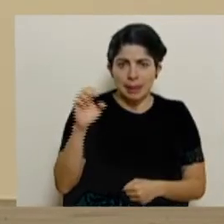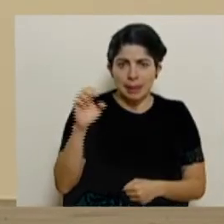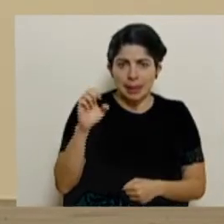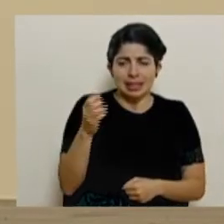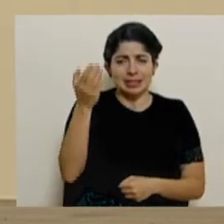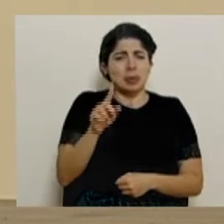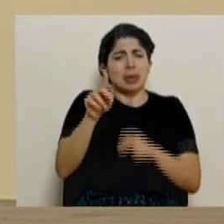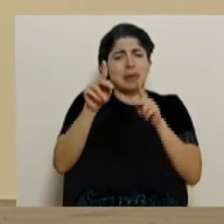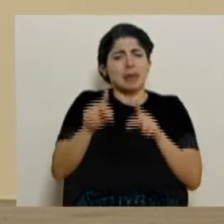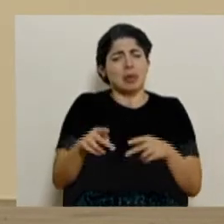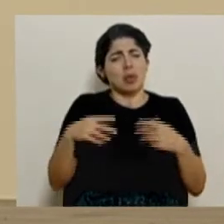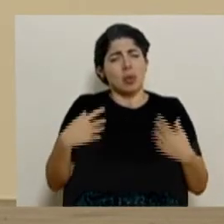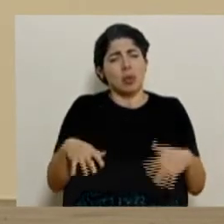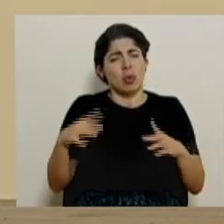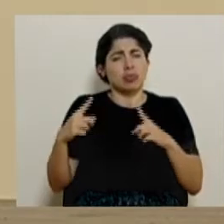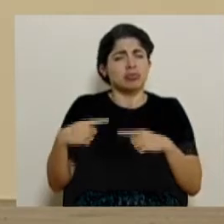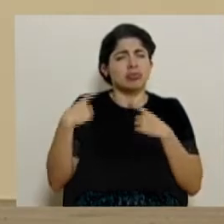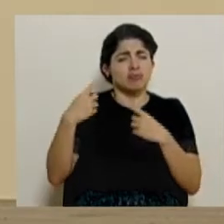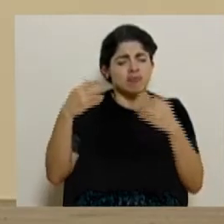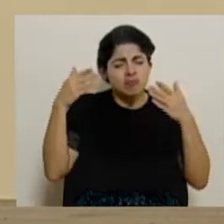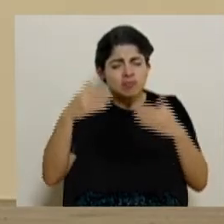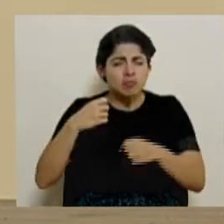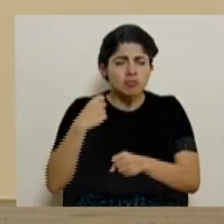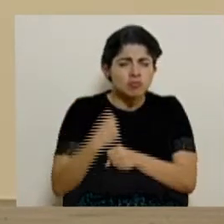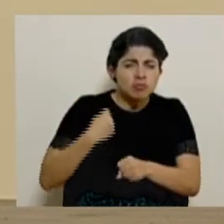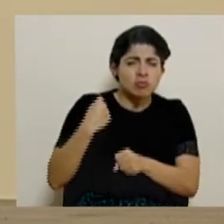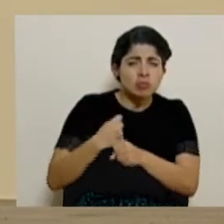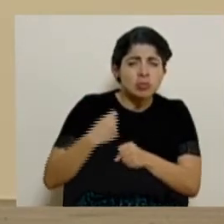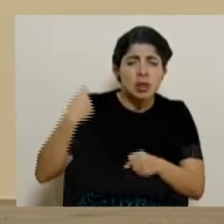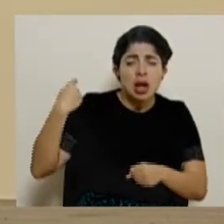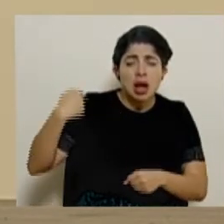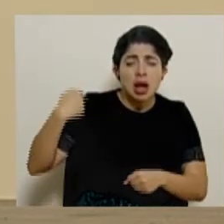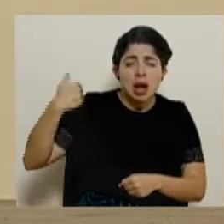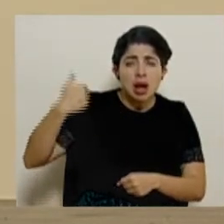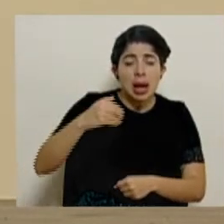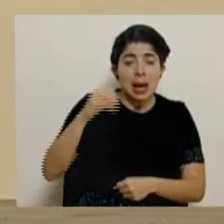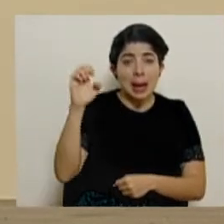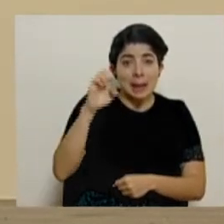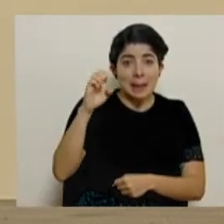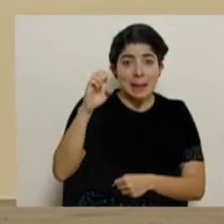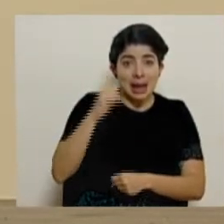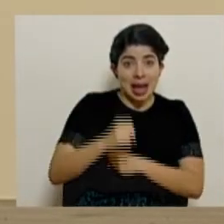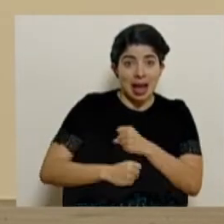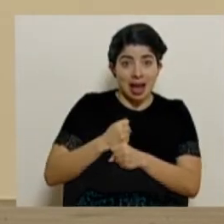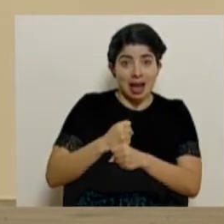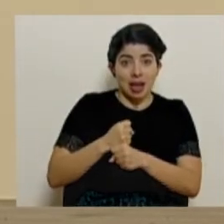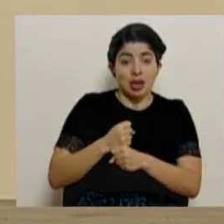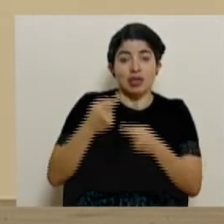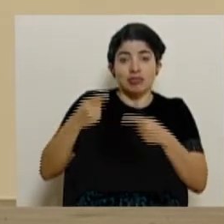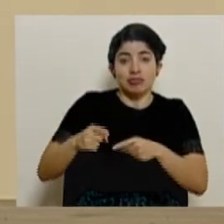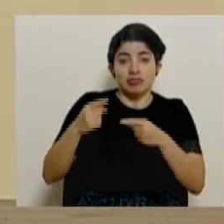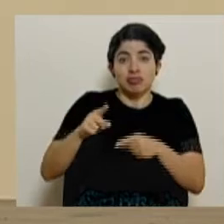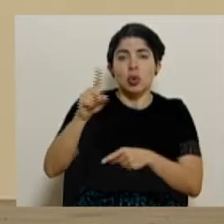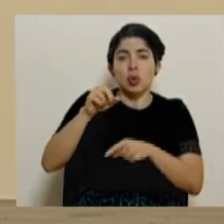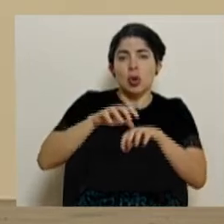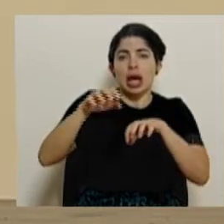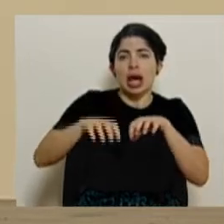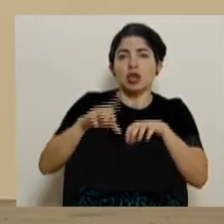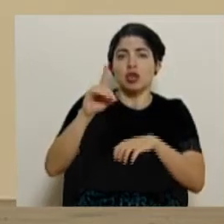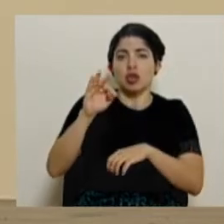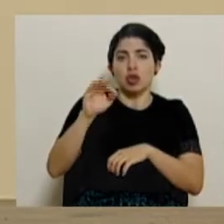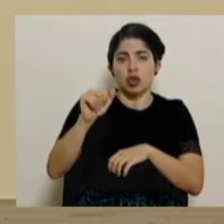y una persona que dedicó a trabajar en cada una de las emergencias que en los últimos se enfrentó el de